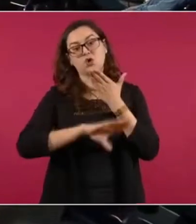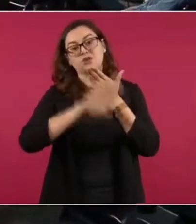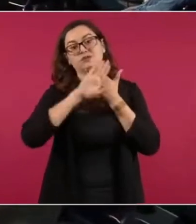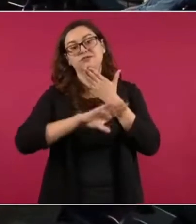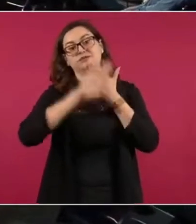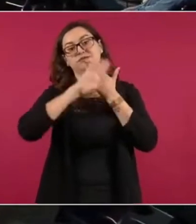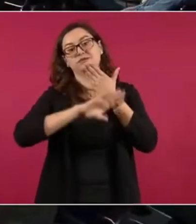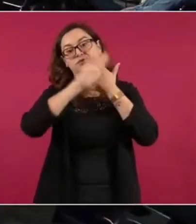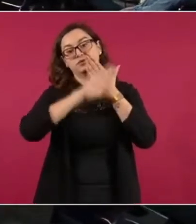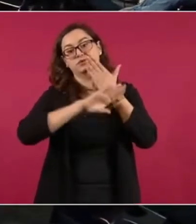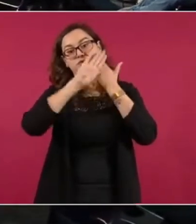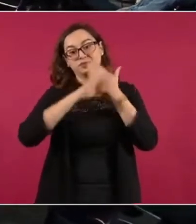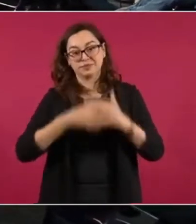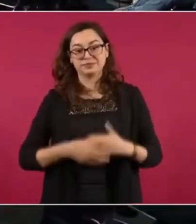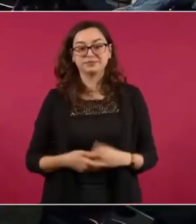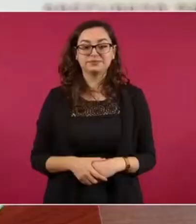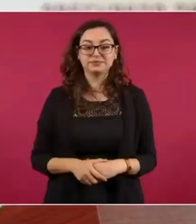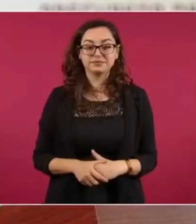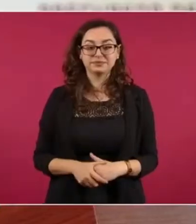nuestra,